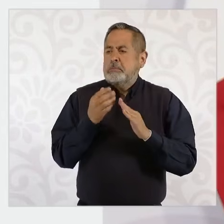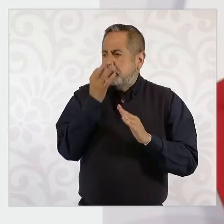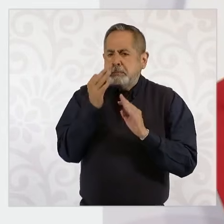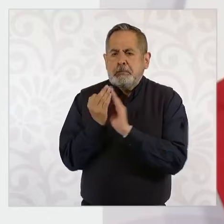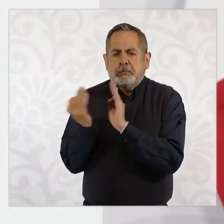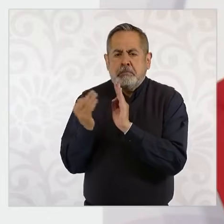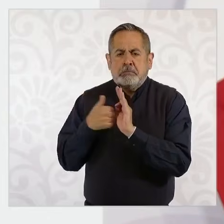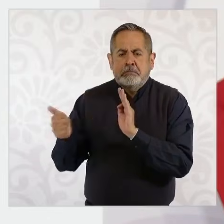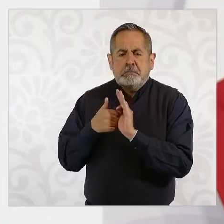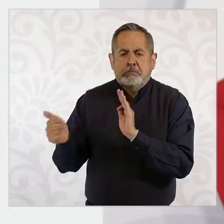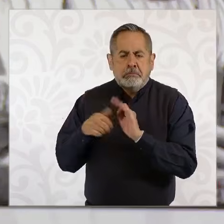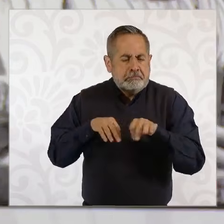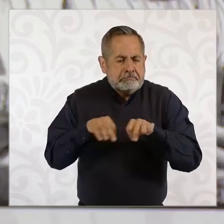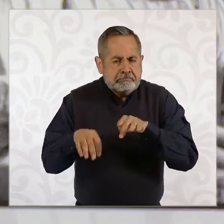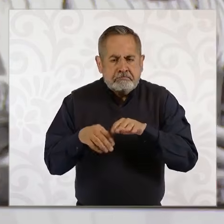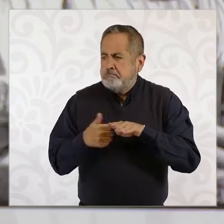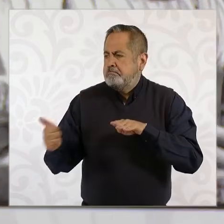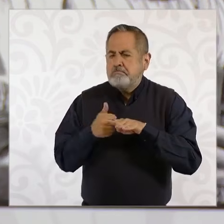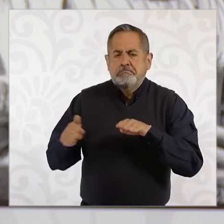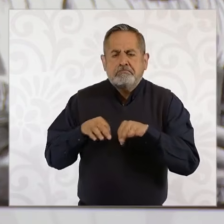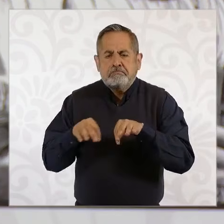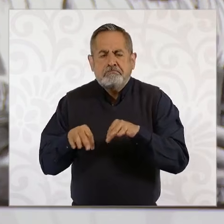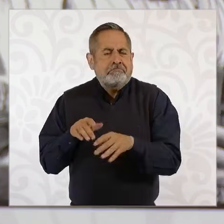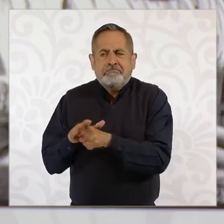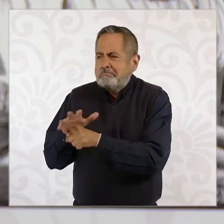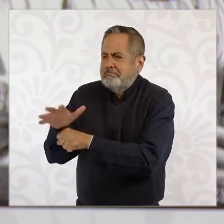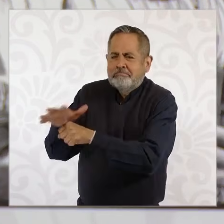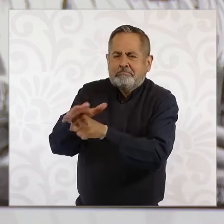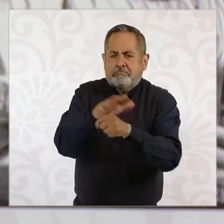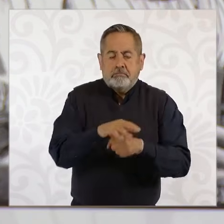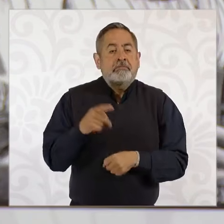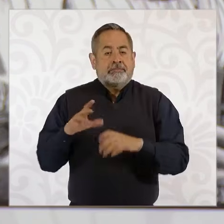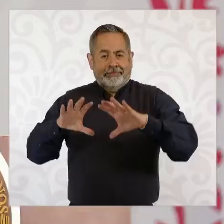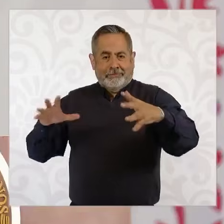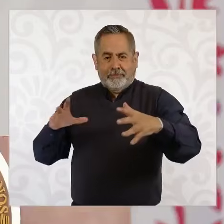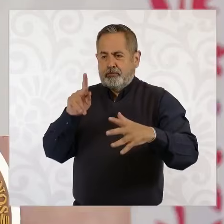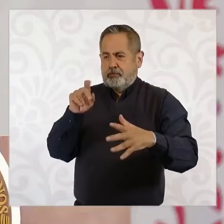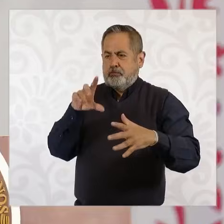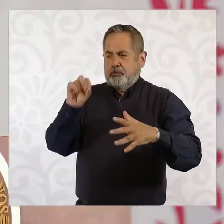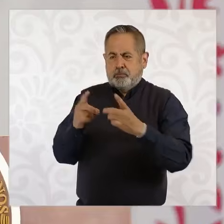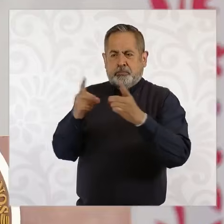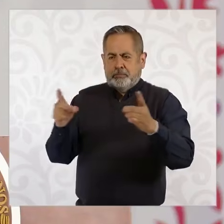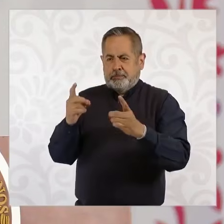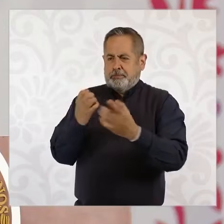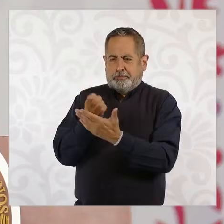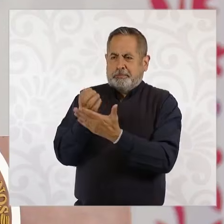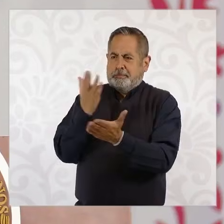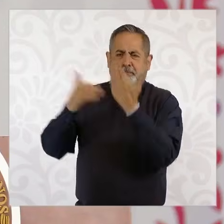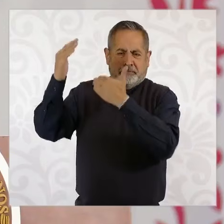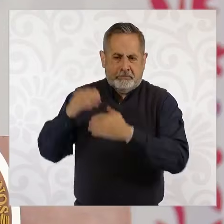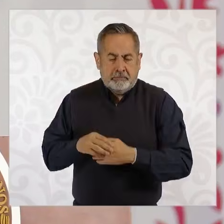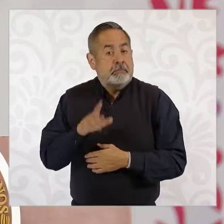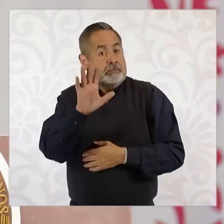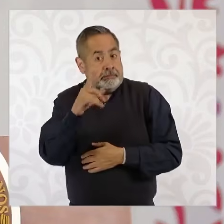cerca. Ese es el objetivo del Polo de Desarrollo para el Bienestar, Polo de Desarrollo Económico para el Bienestar. Tlaxcala